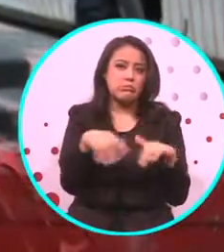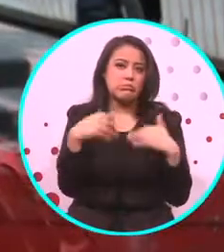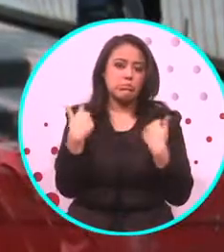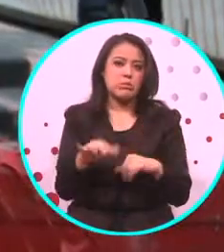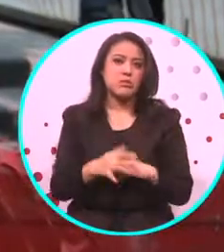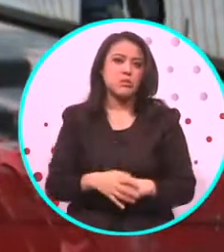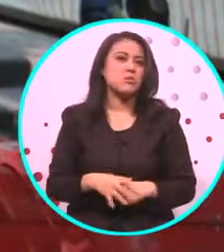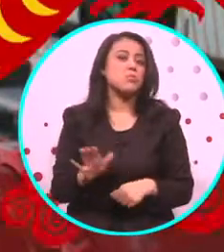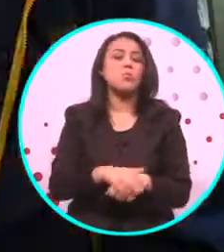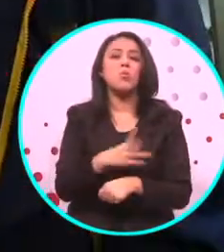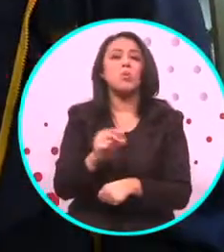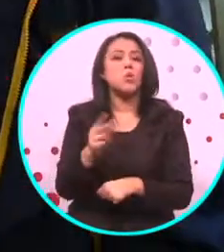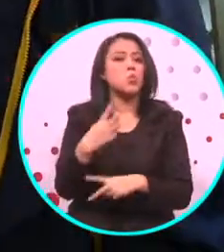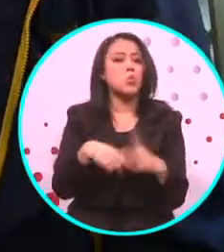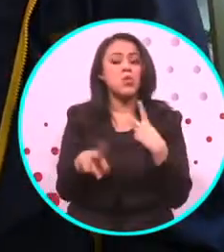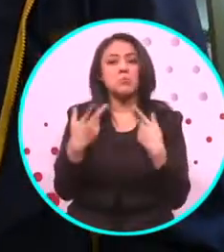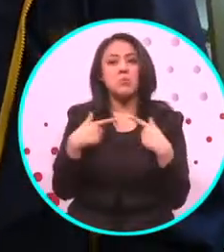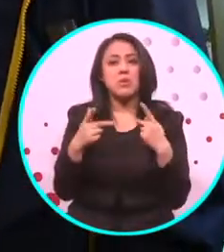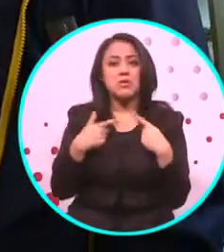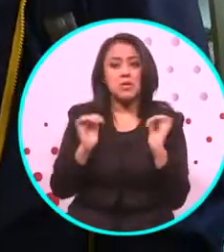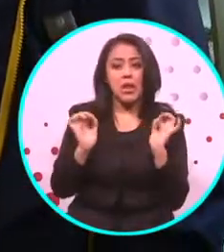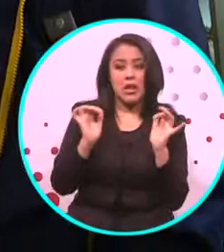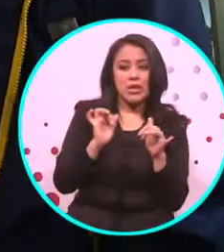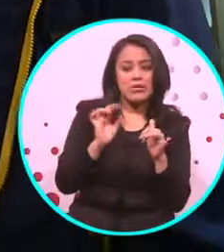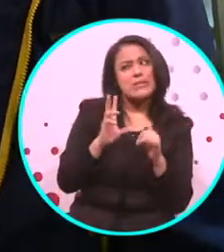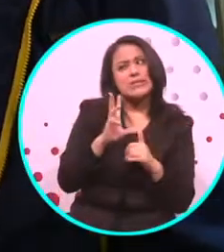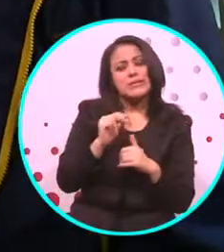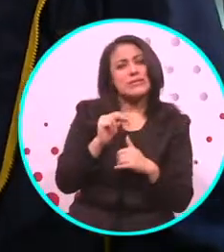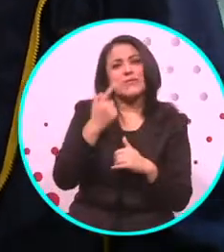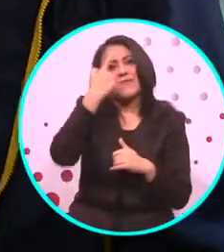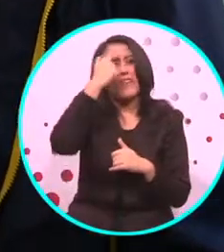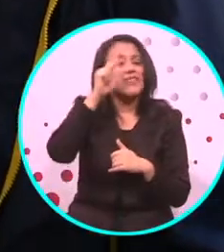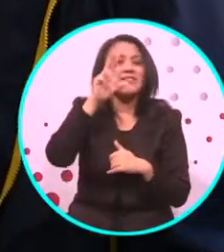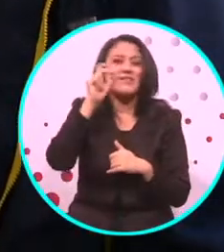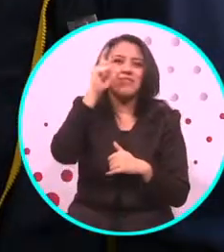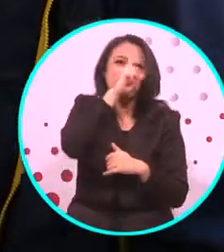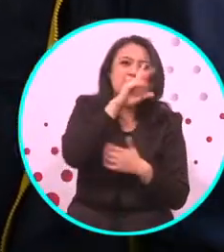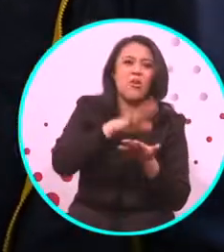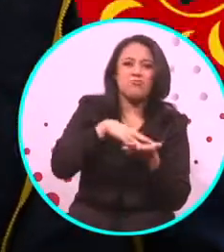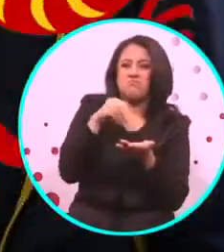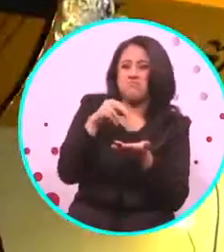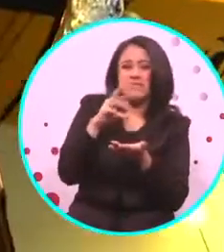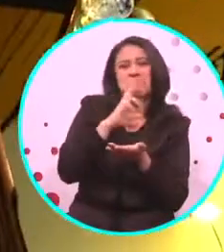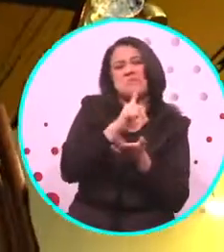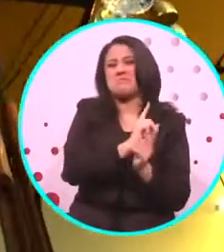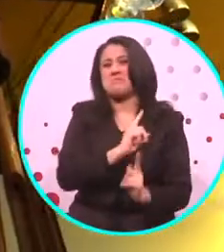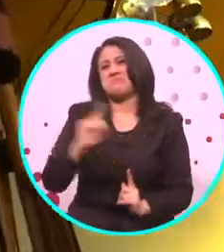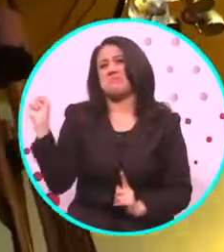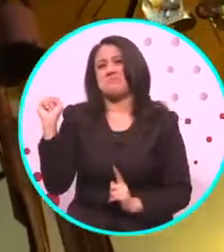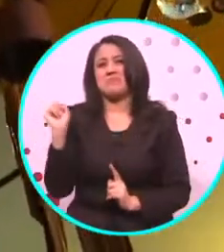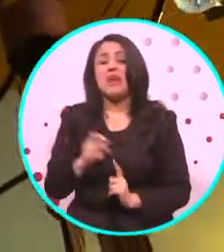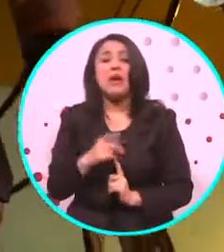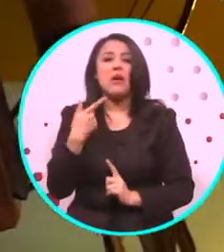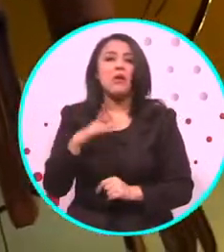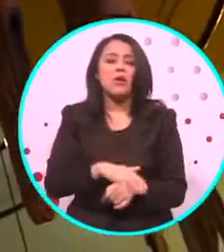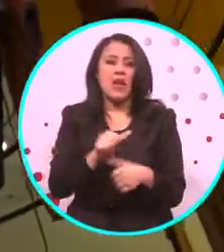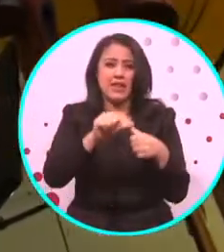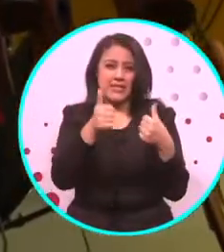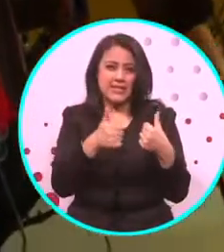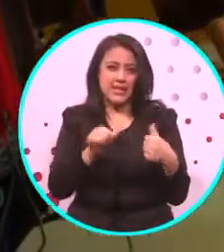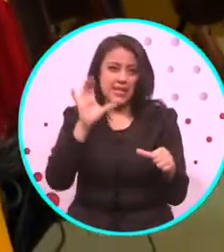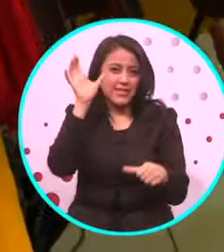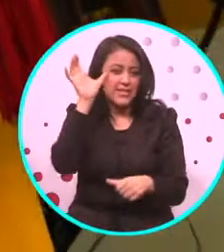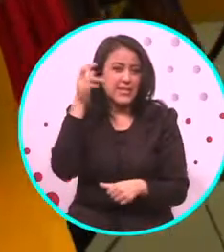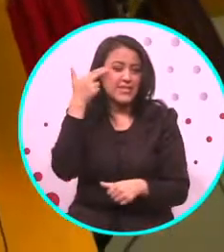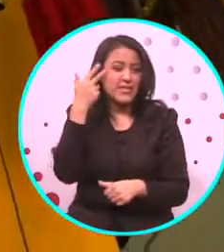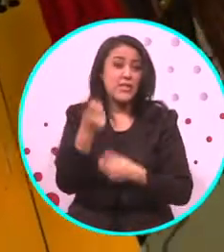No deja mucho que la gente circule con facilidad, o el polvo, todo eso los ahuyenta. Es que aparte de artesanías chinas, la